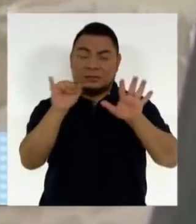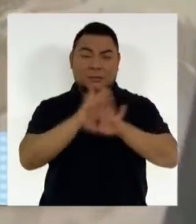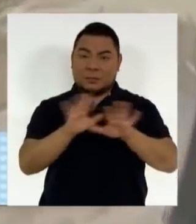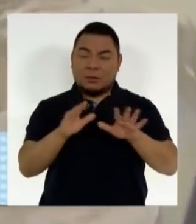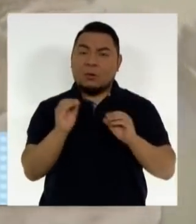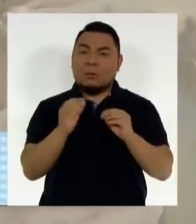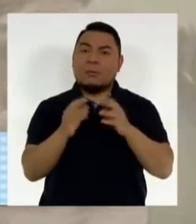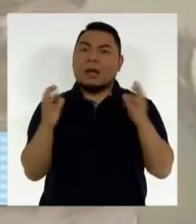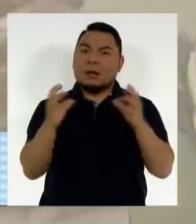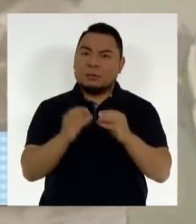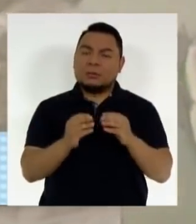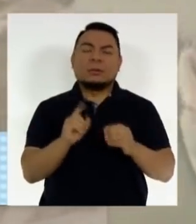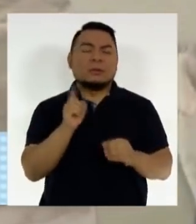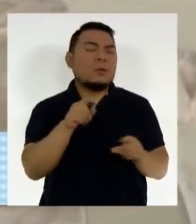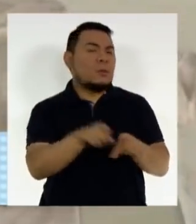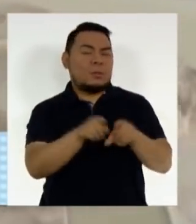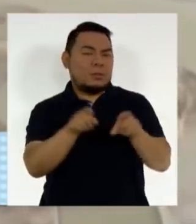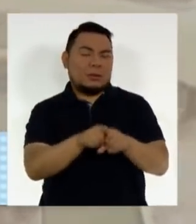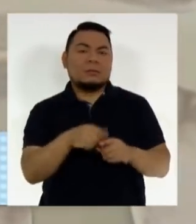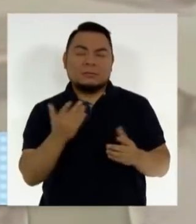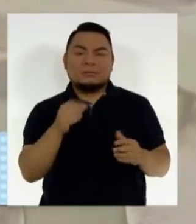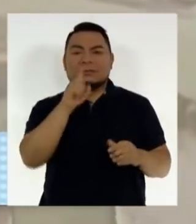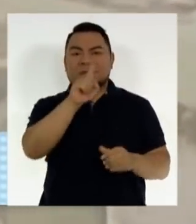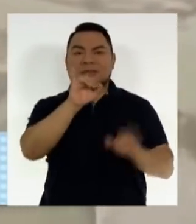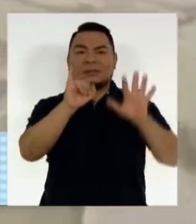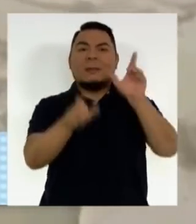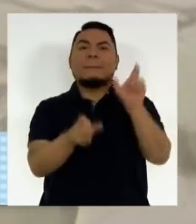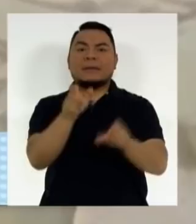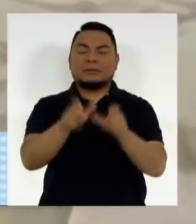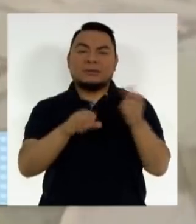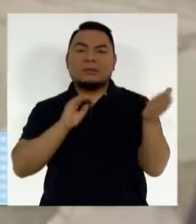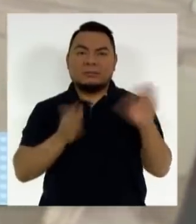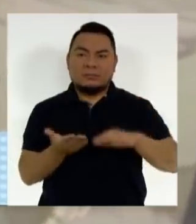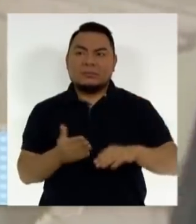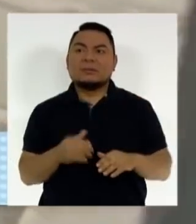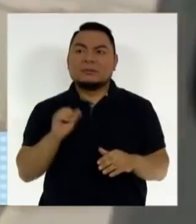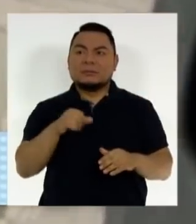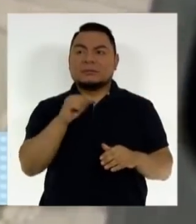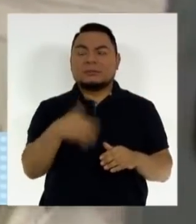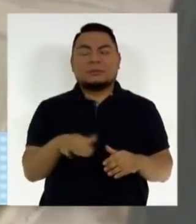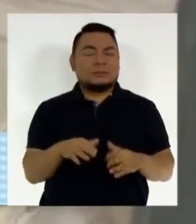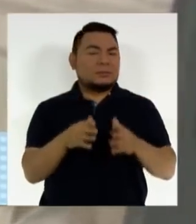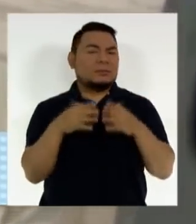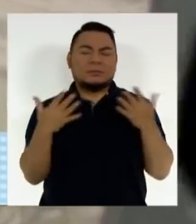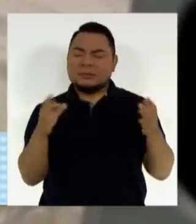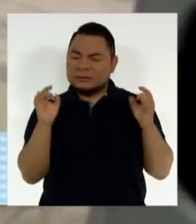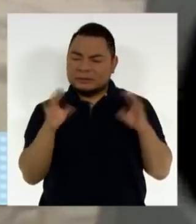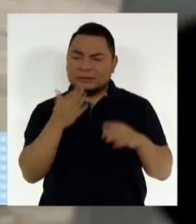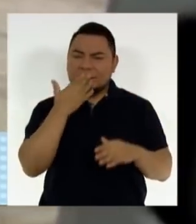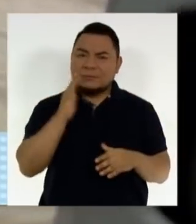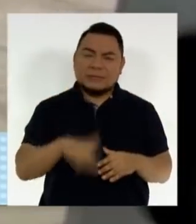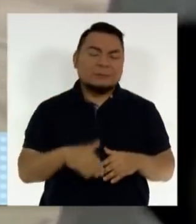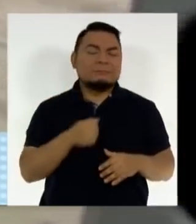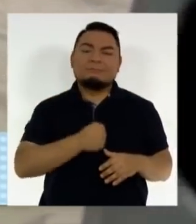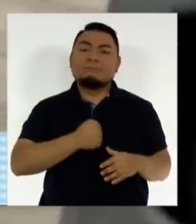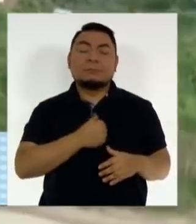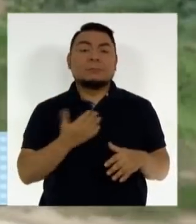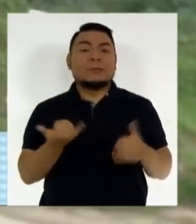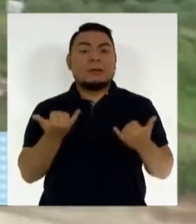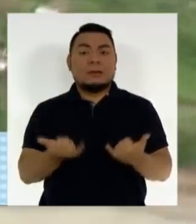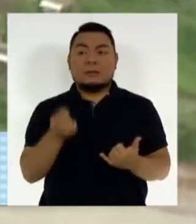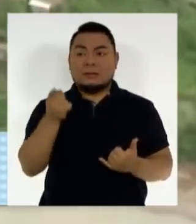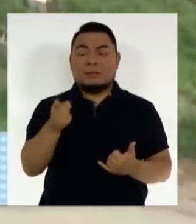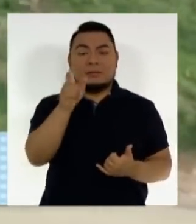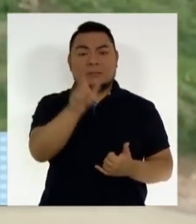variado, no ha variado, y espero que no varíe tampoco. Ya 16 es una cantidad, exacto, terrible, ¿no? Actualmente